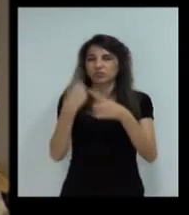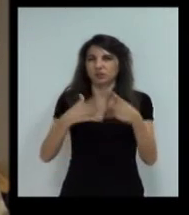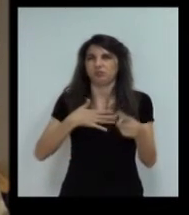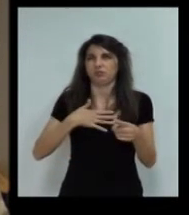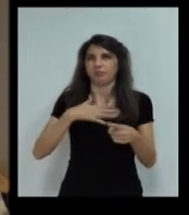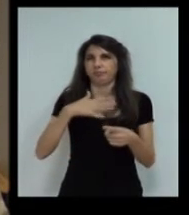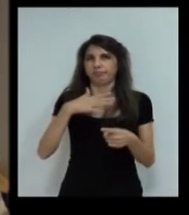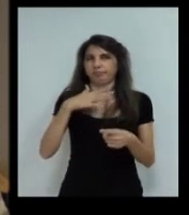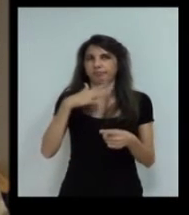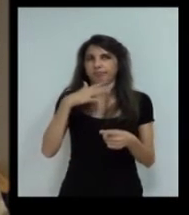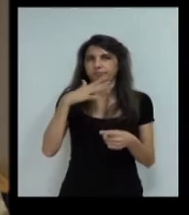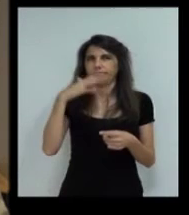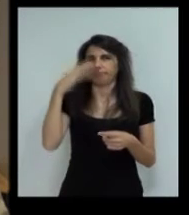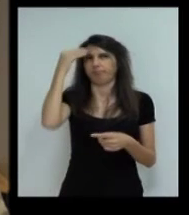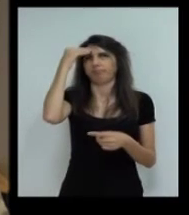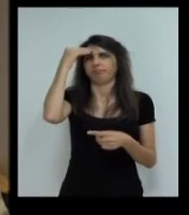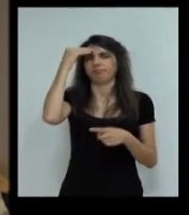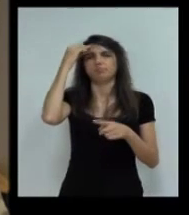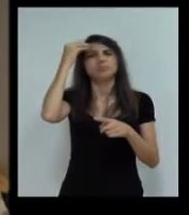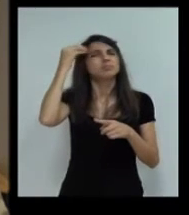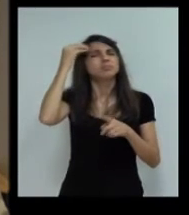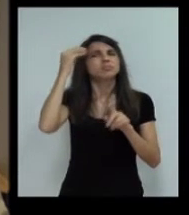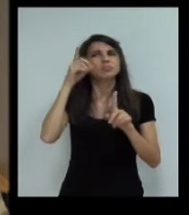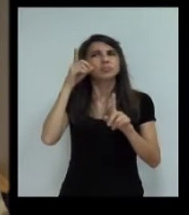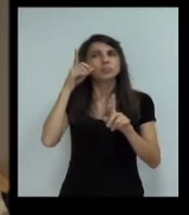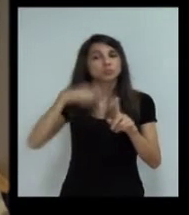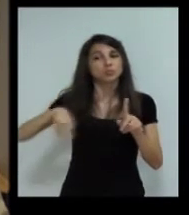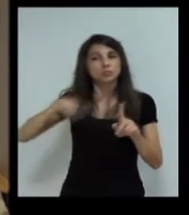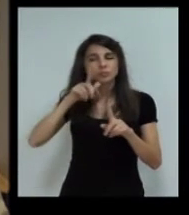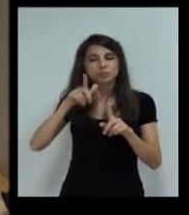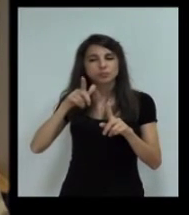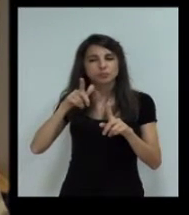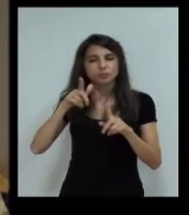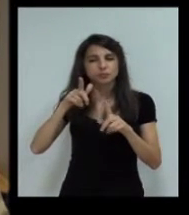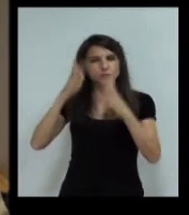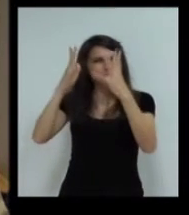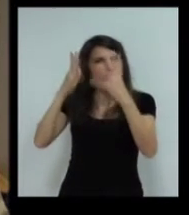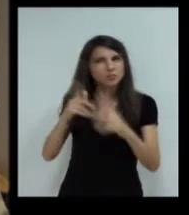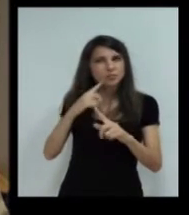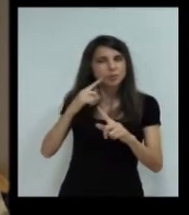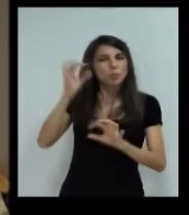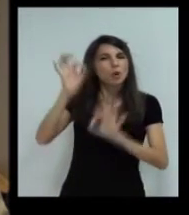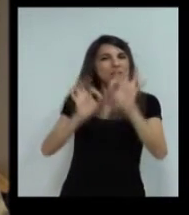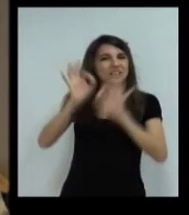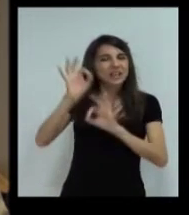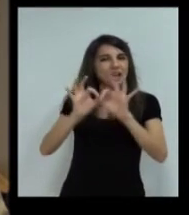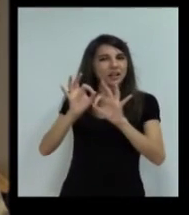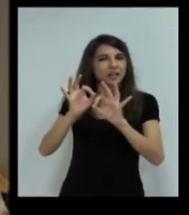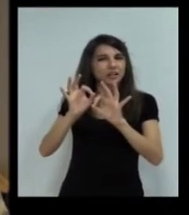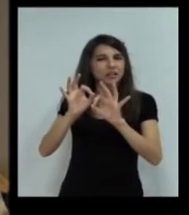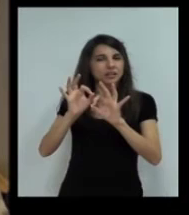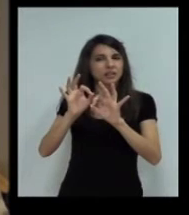atención es que cuando nosotros manejamos el tanto por ciento de lo que tenemos que subtitular,